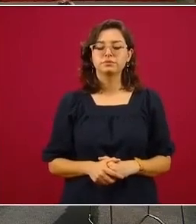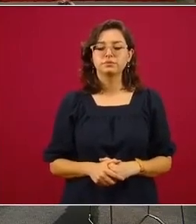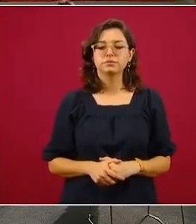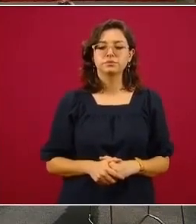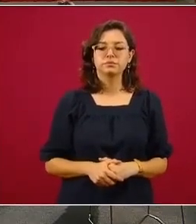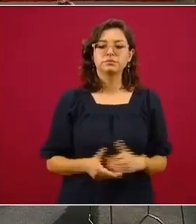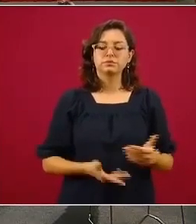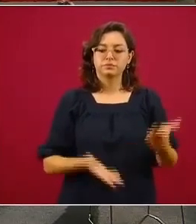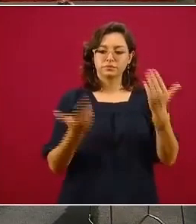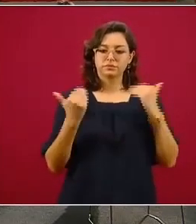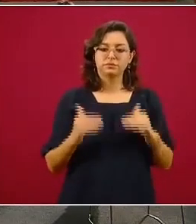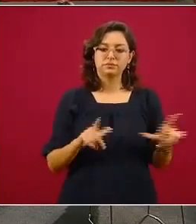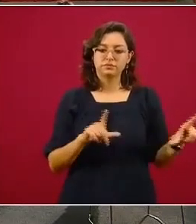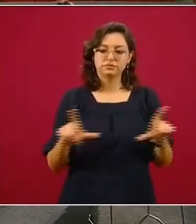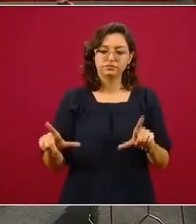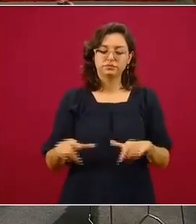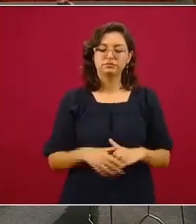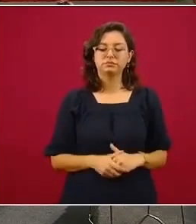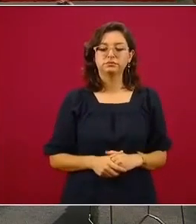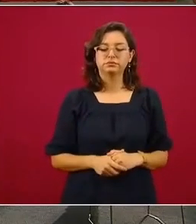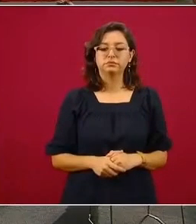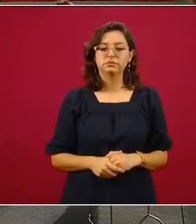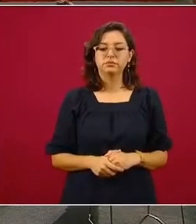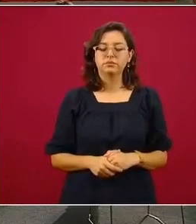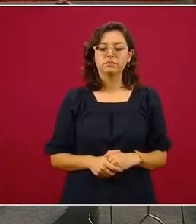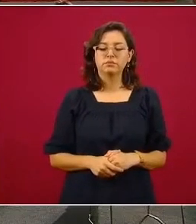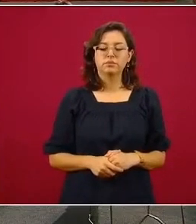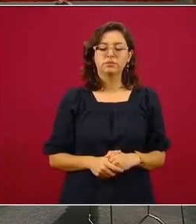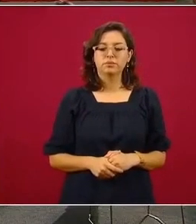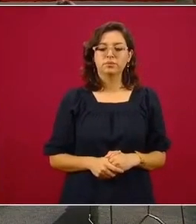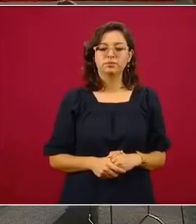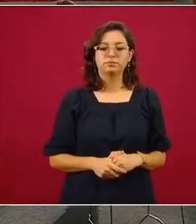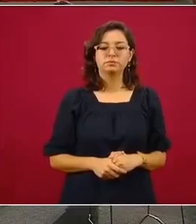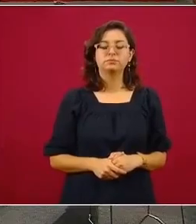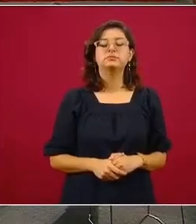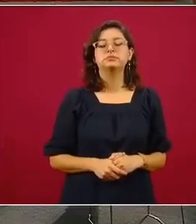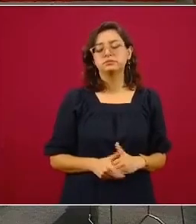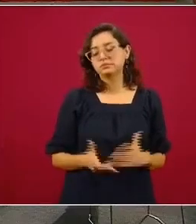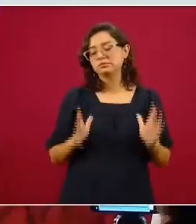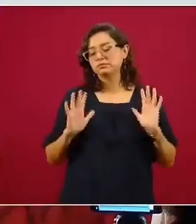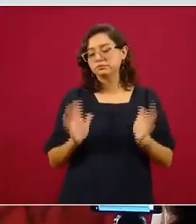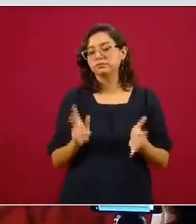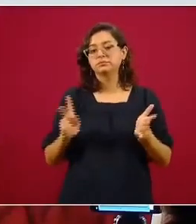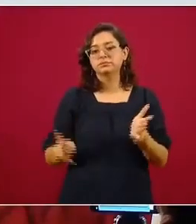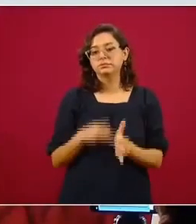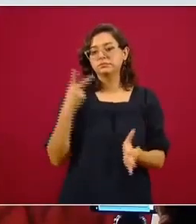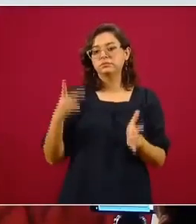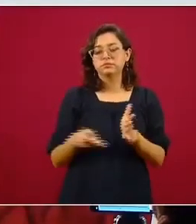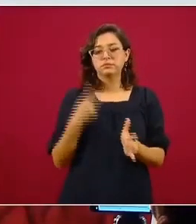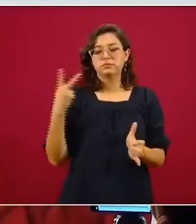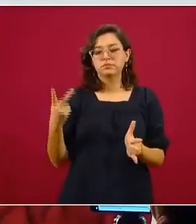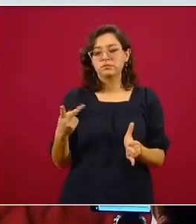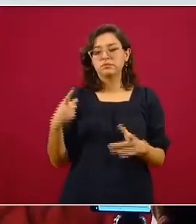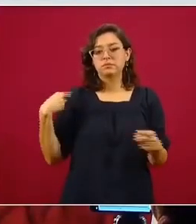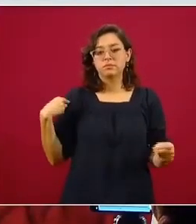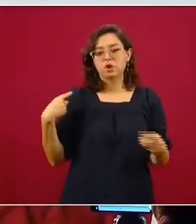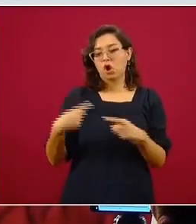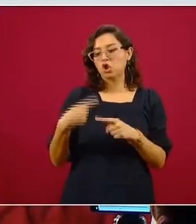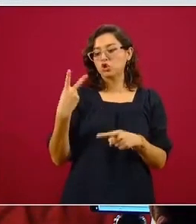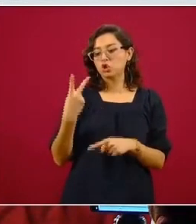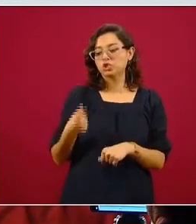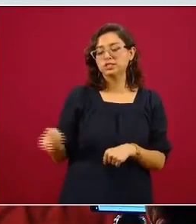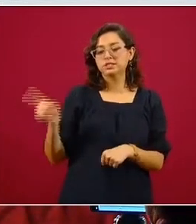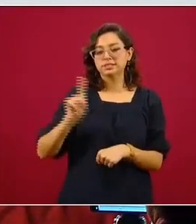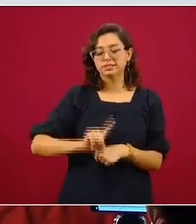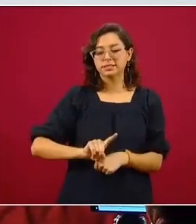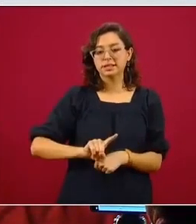La siguiente, por favor. Bien, aquí vemos, como ya lo habíamos estado realizando en los dos últimos días, desde que